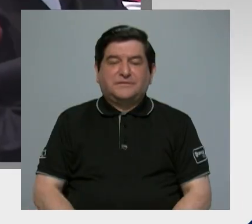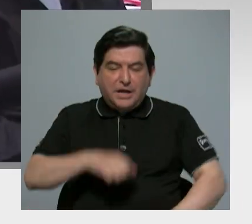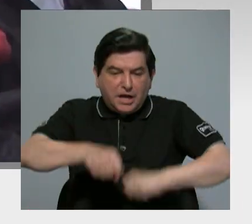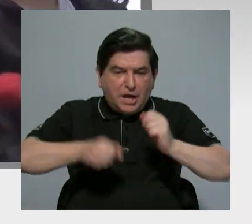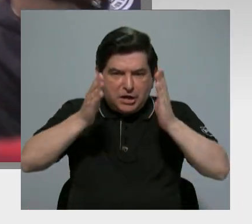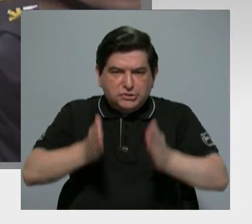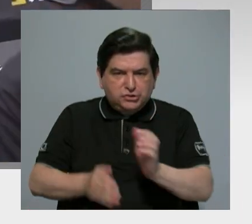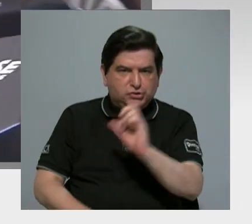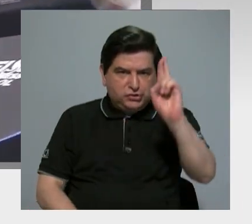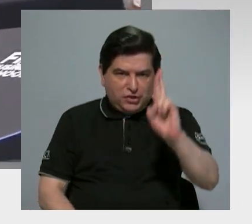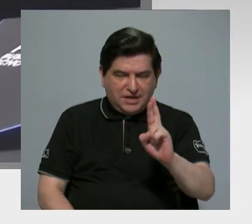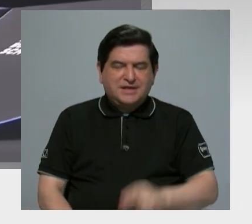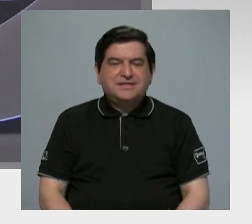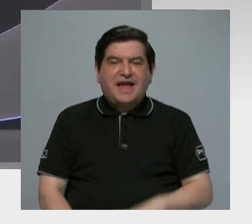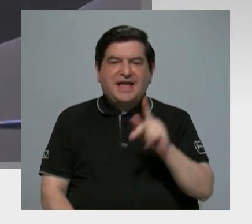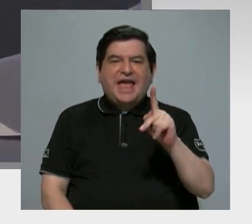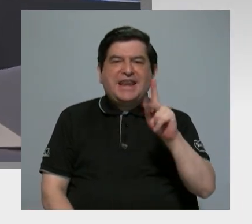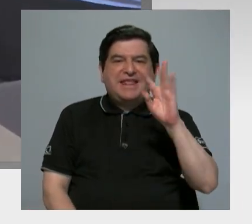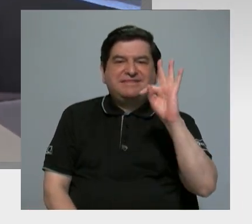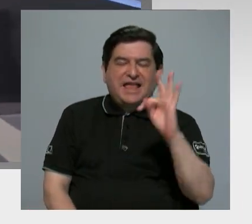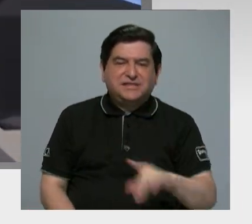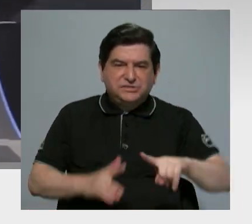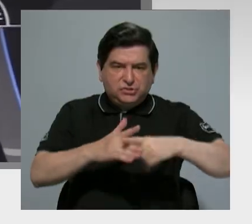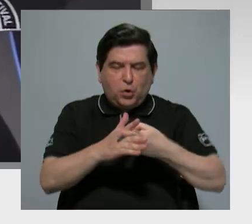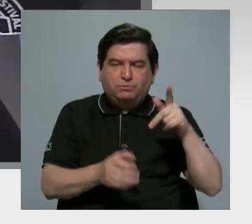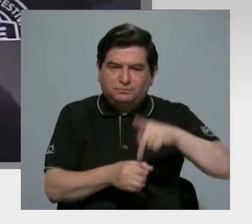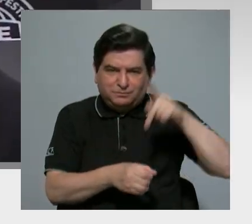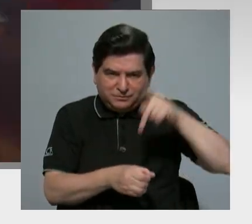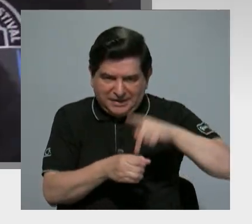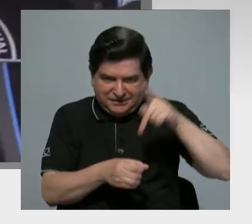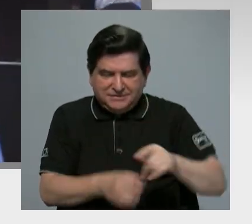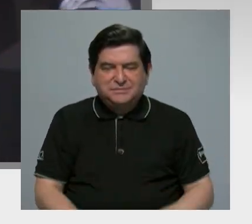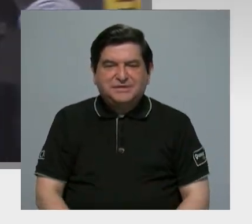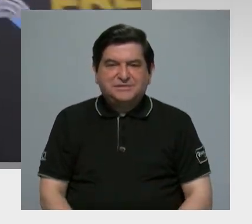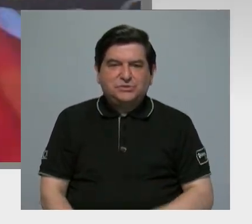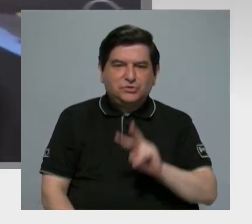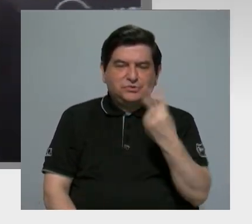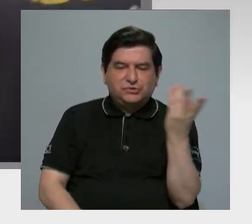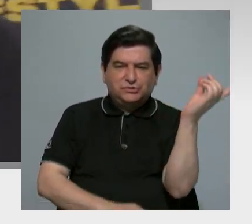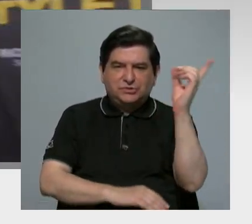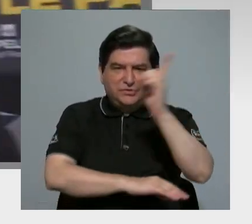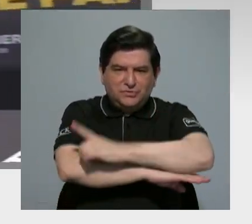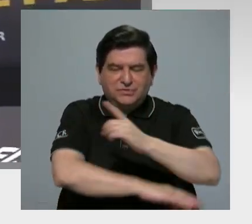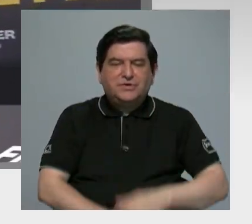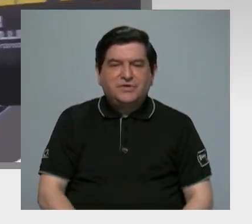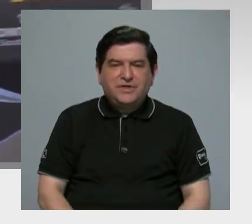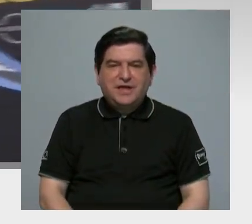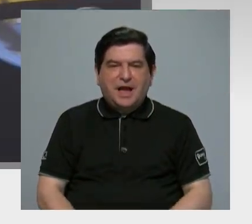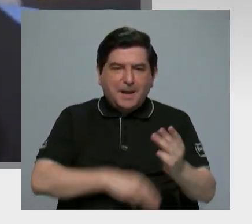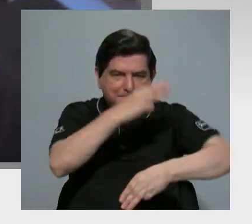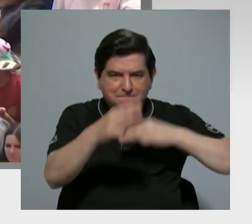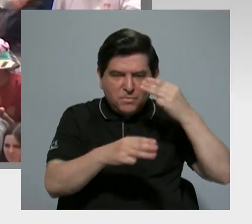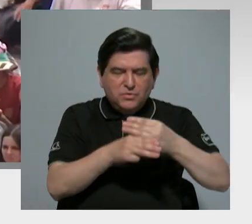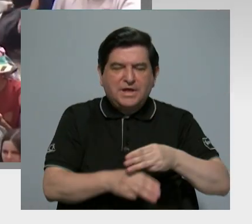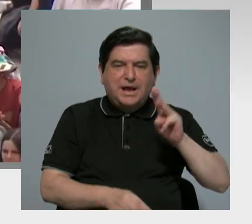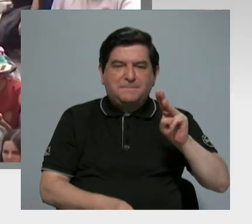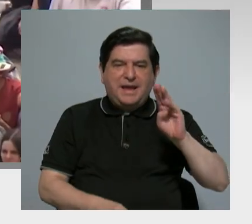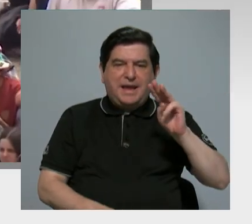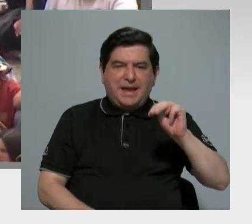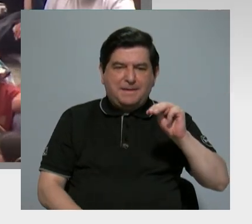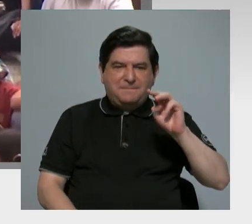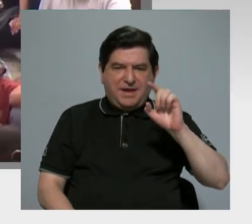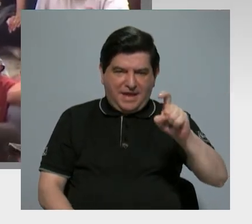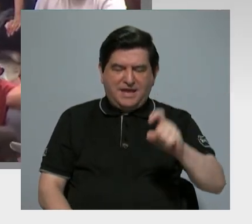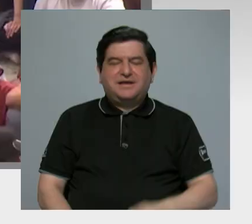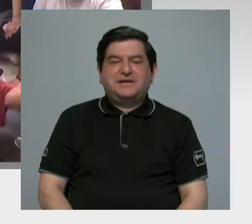El gran ciclista costarricense Kenneth Tencio inició su participación en la segunda fecha de la Copa Mundial